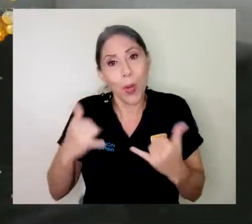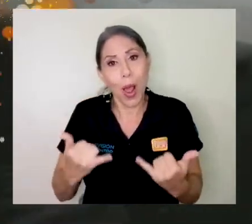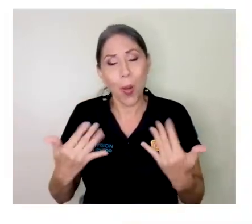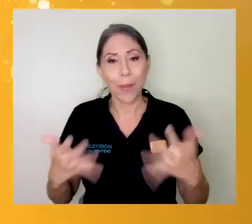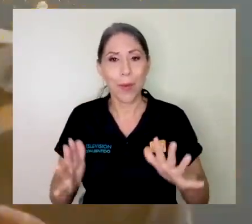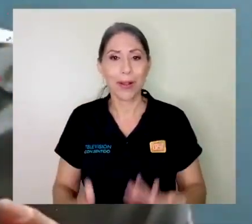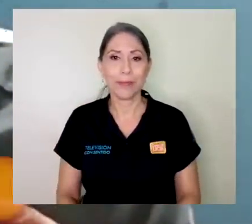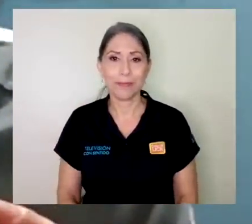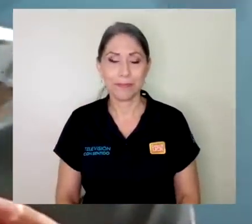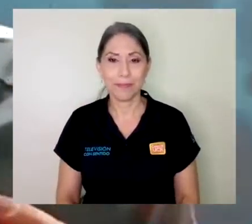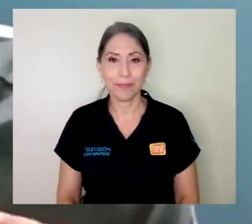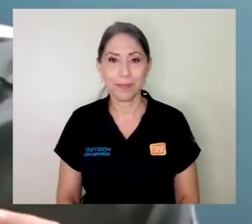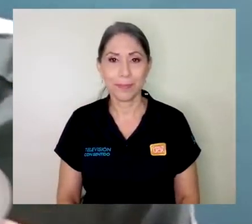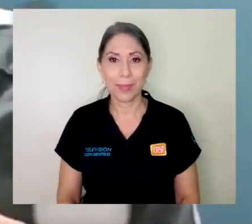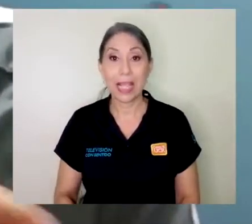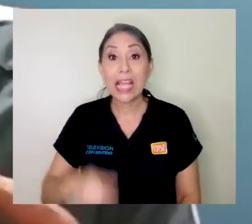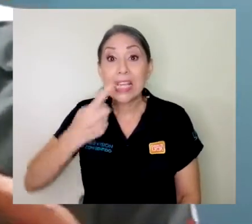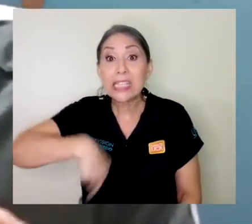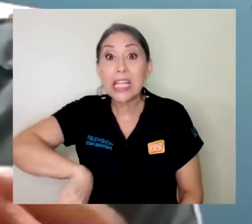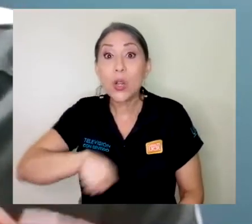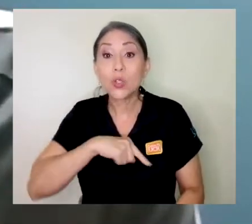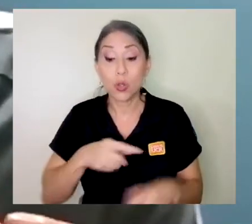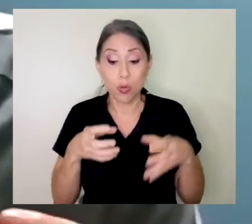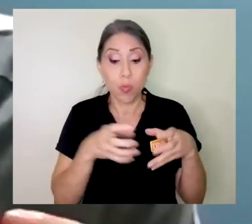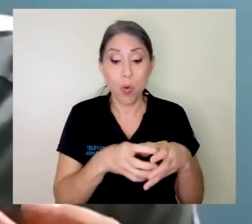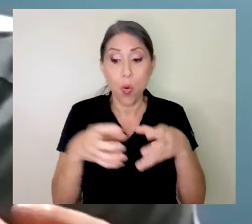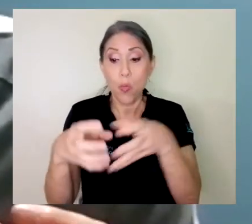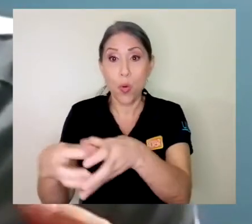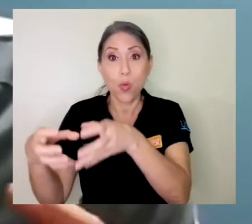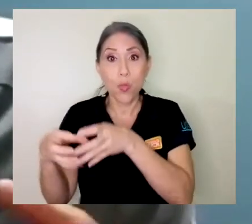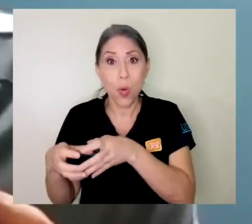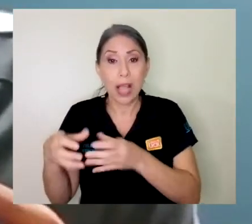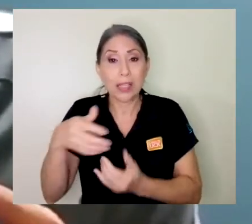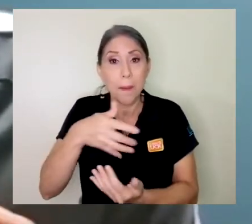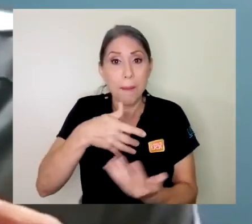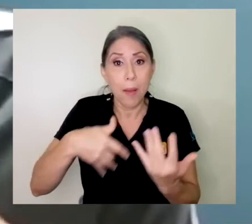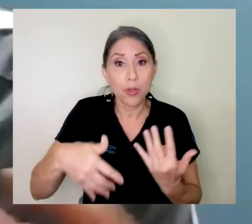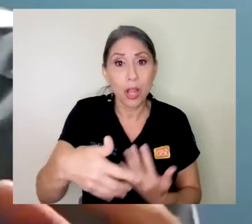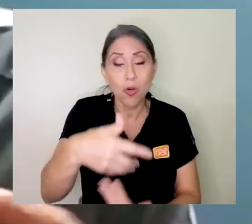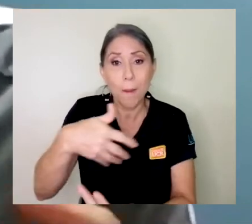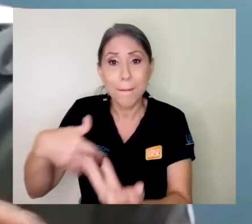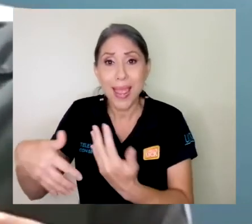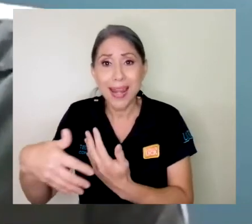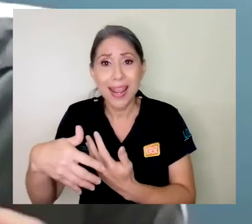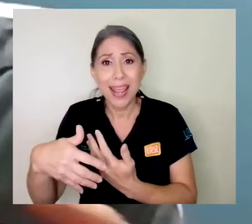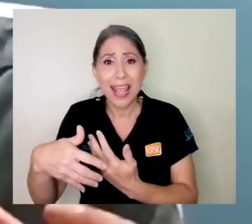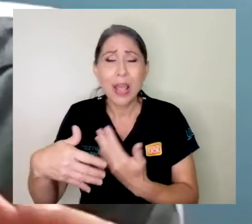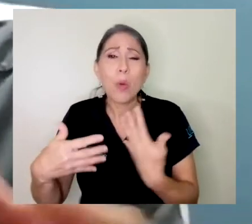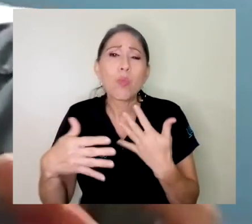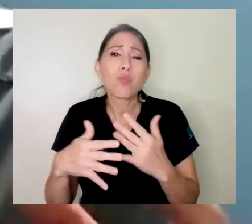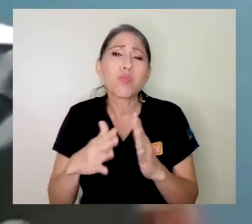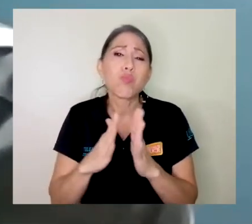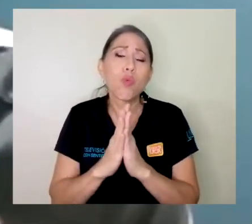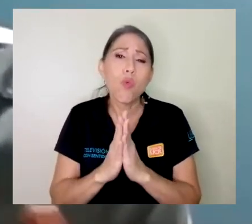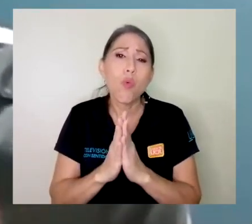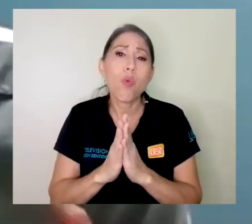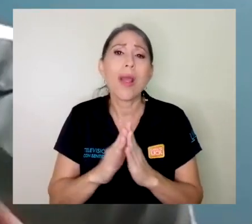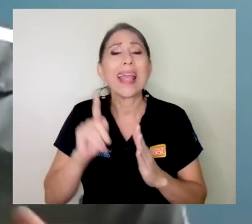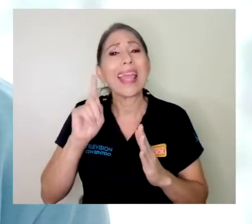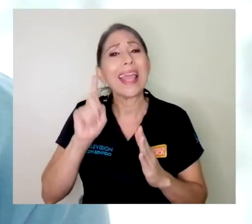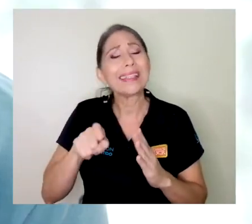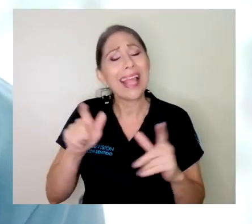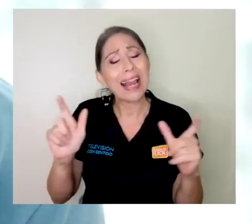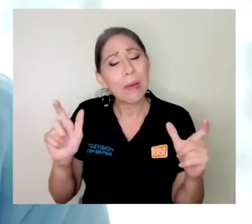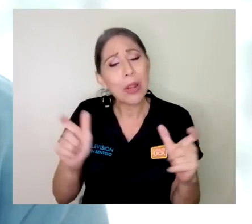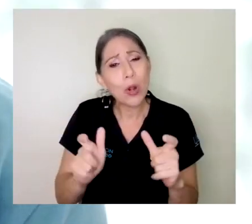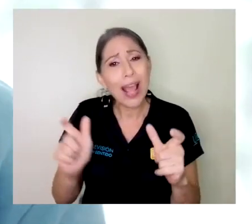ahora. Si vamos a romper burbujas, que sea en la menor cantidad posible.